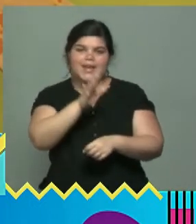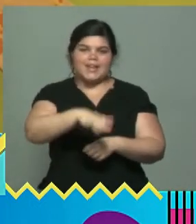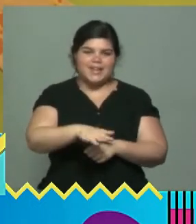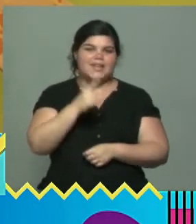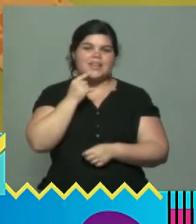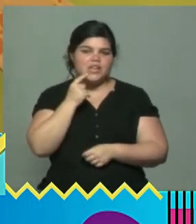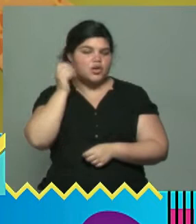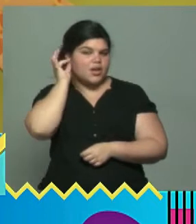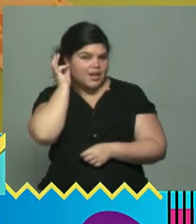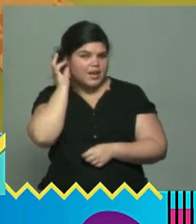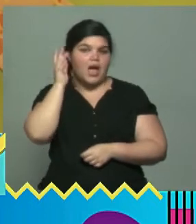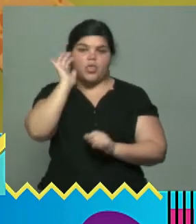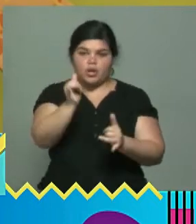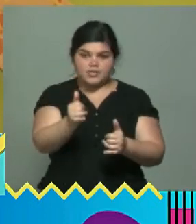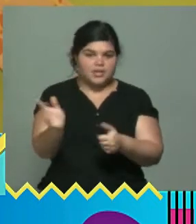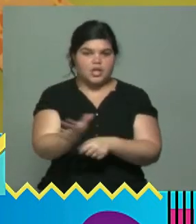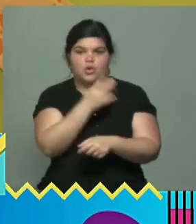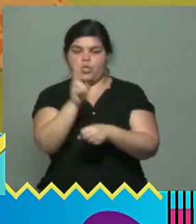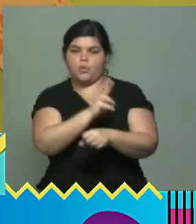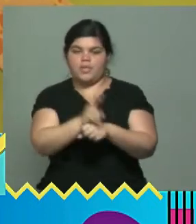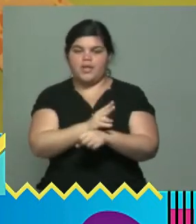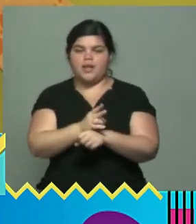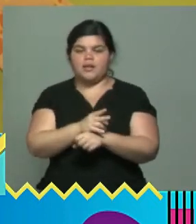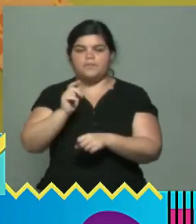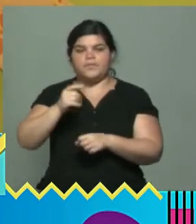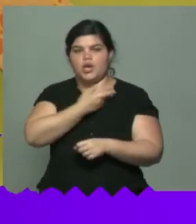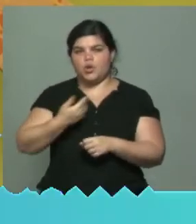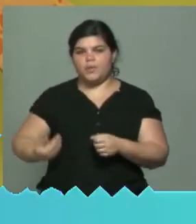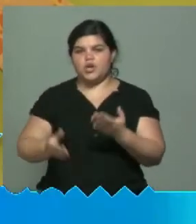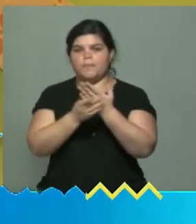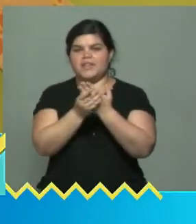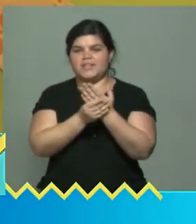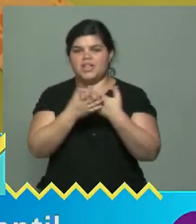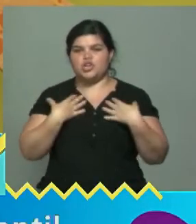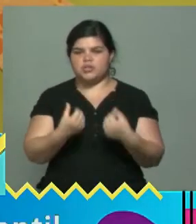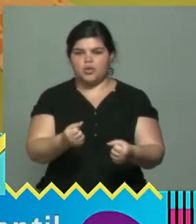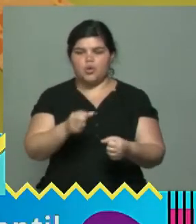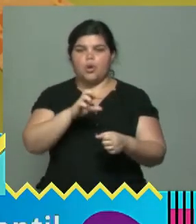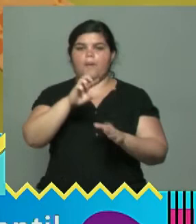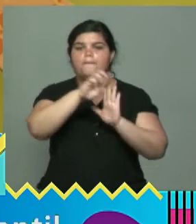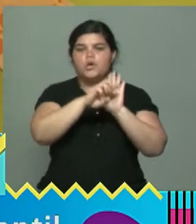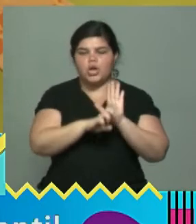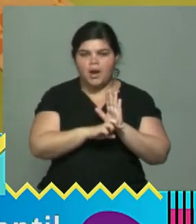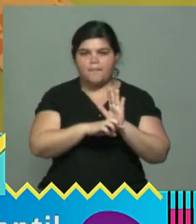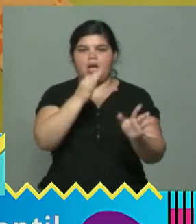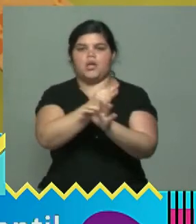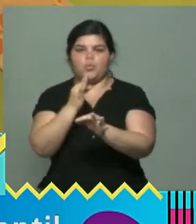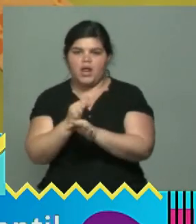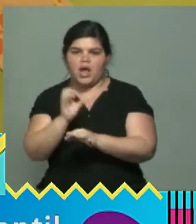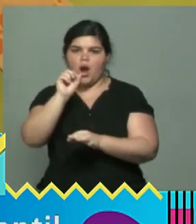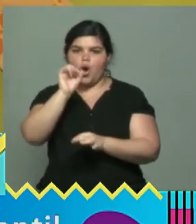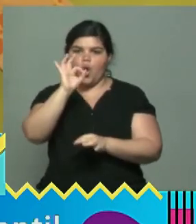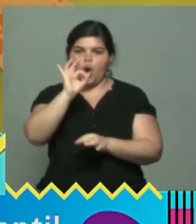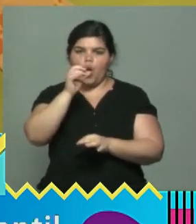todo lo que es el Ejecutivo, el Estado desde el Ministerio de Salud con el programa, las escuelas, el OAL y demás. Y